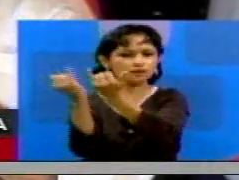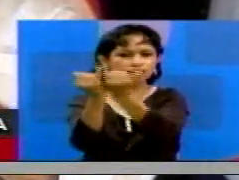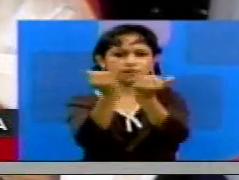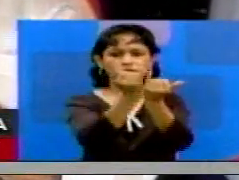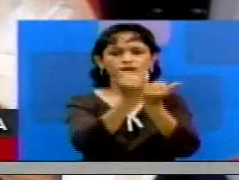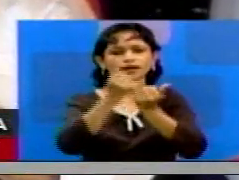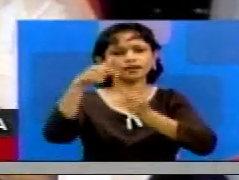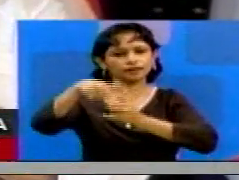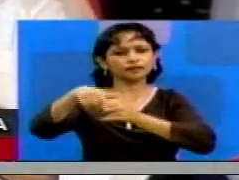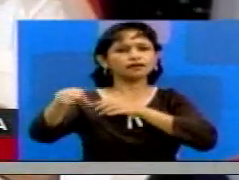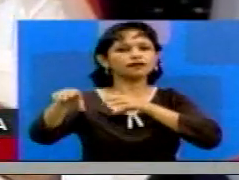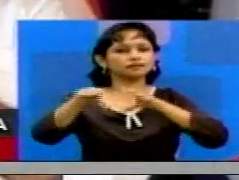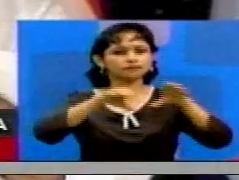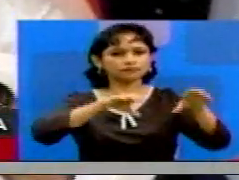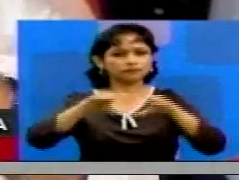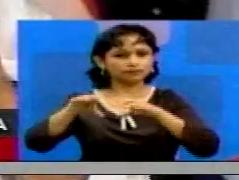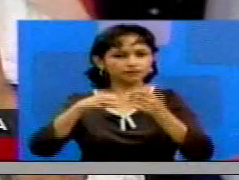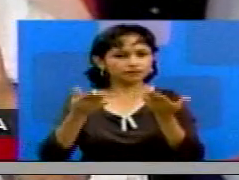este acto,